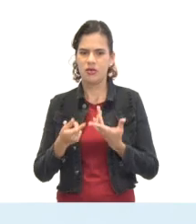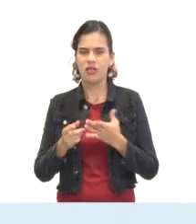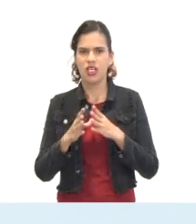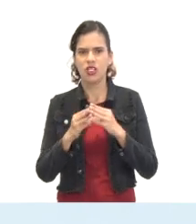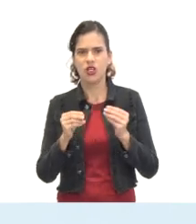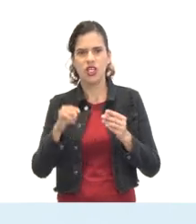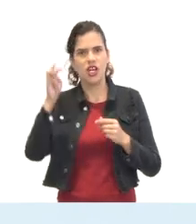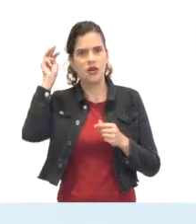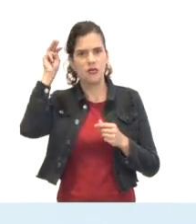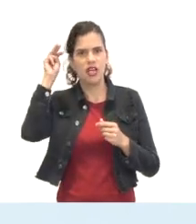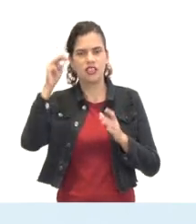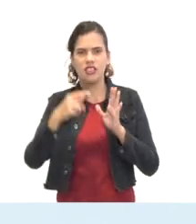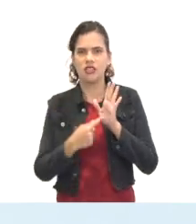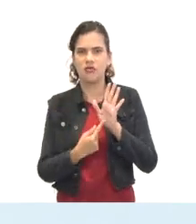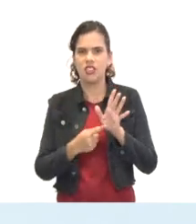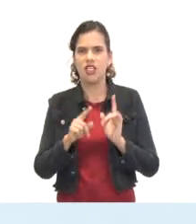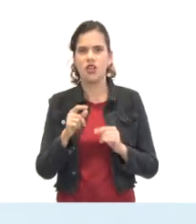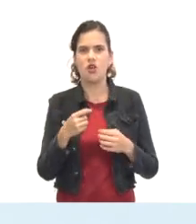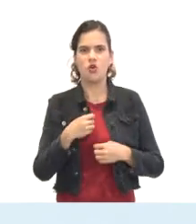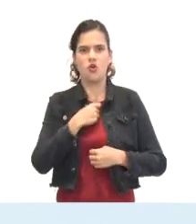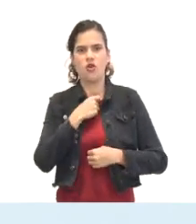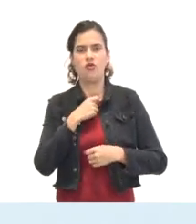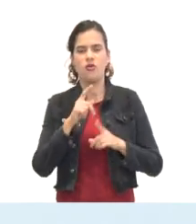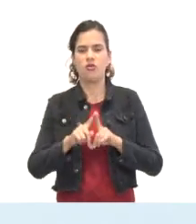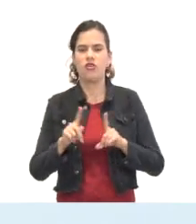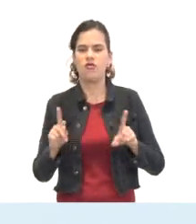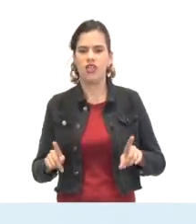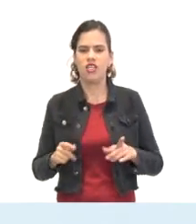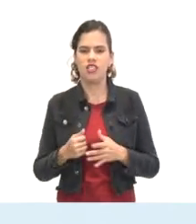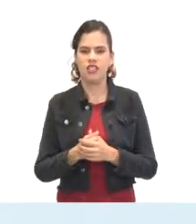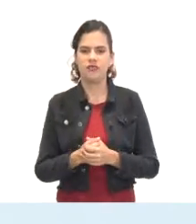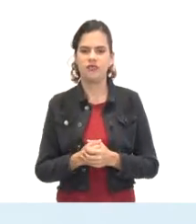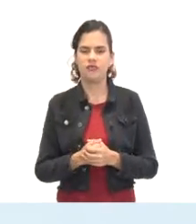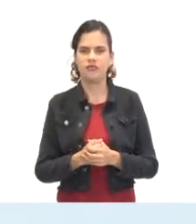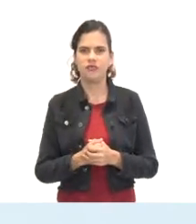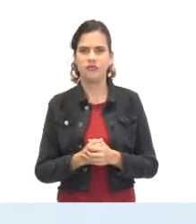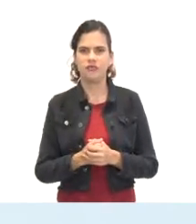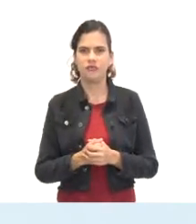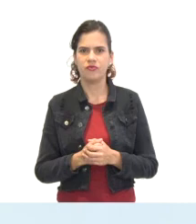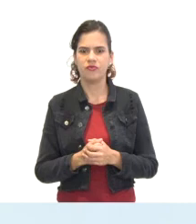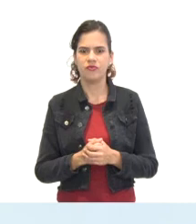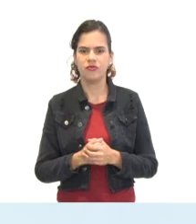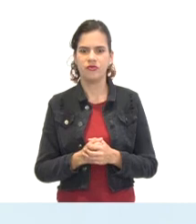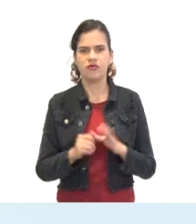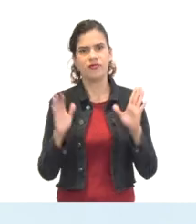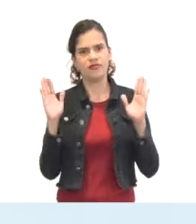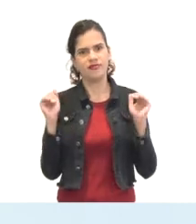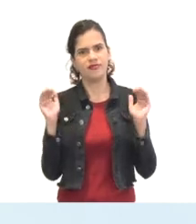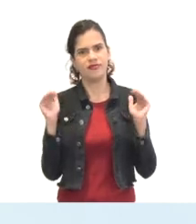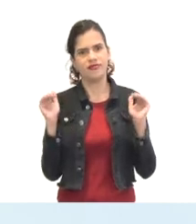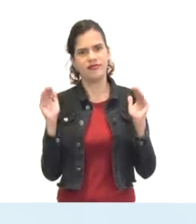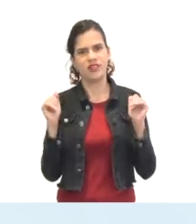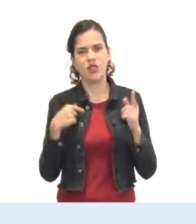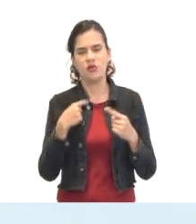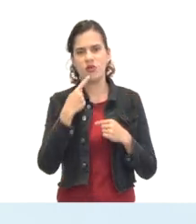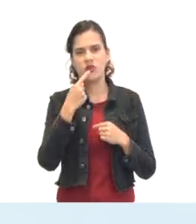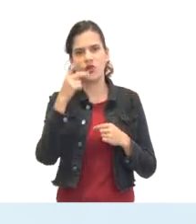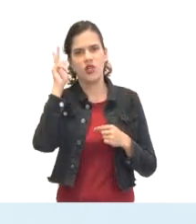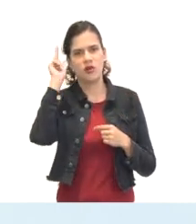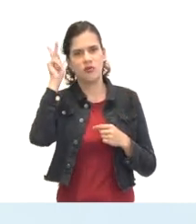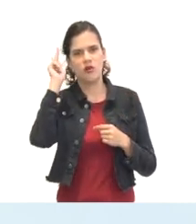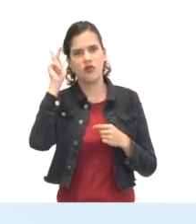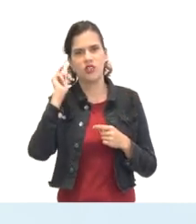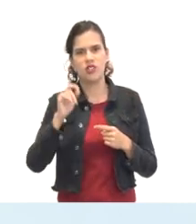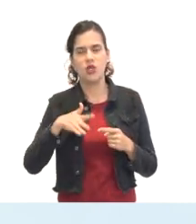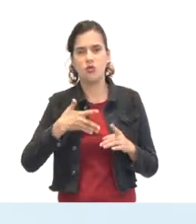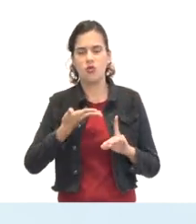maestra se presentara con un uniforme diferente. Valeria. Hasta luego. Como dijo la profesora Elizabeth,